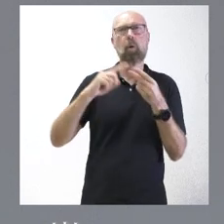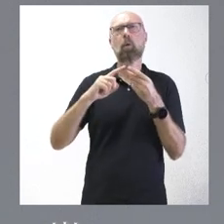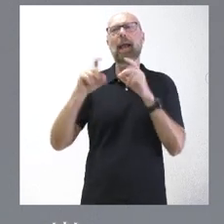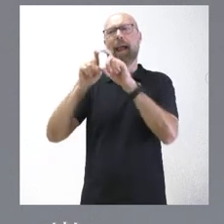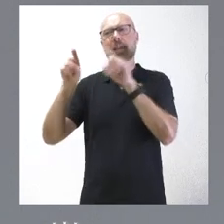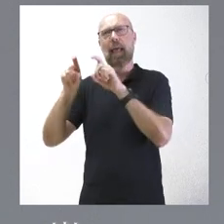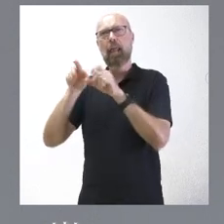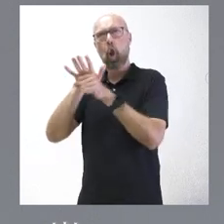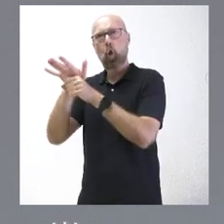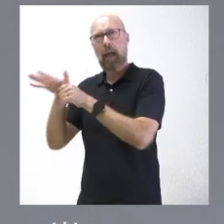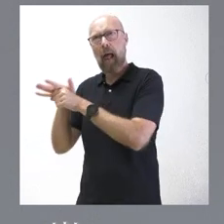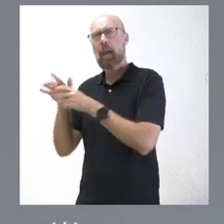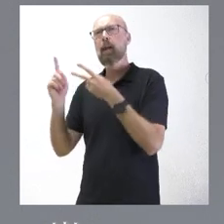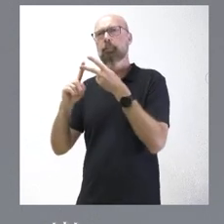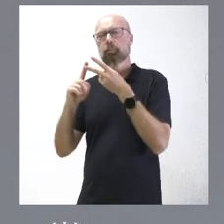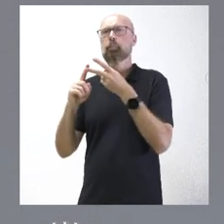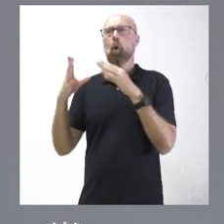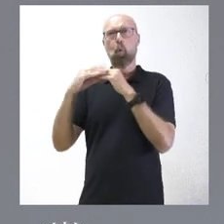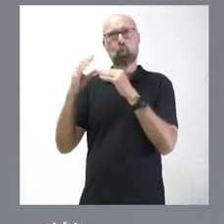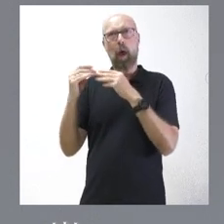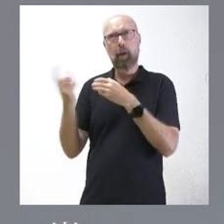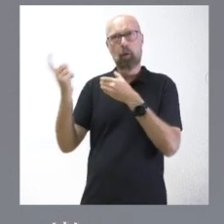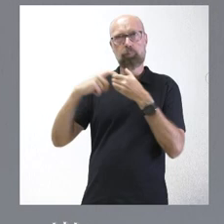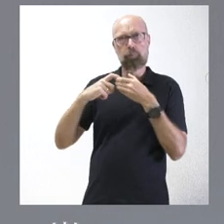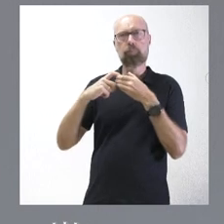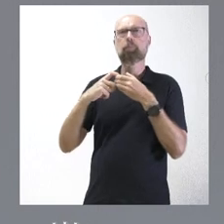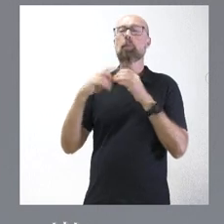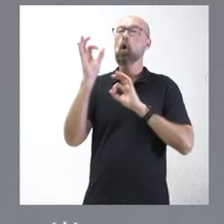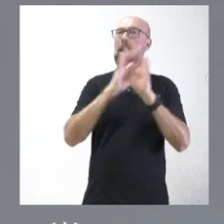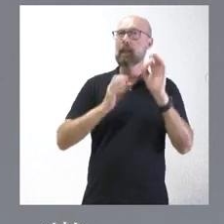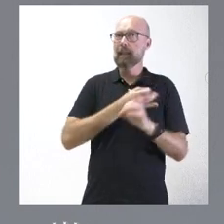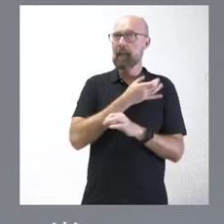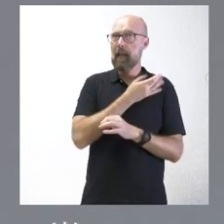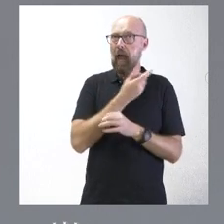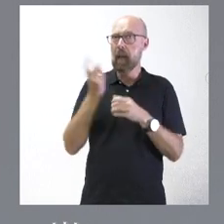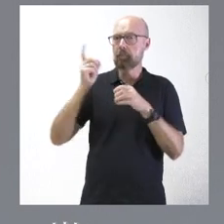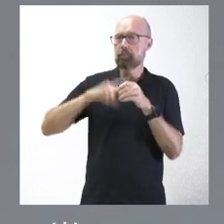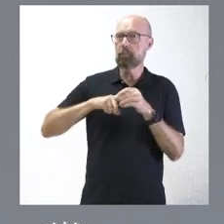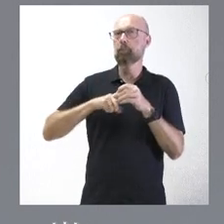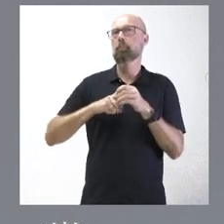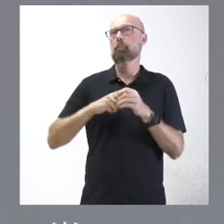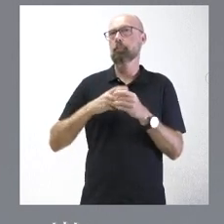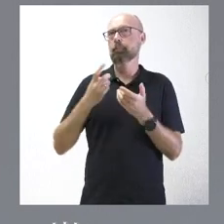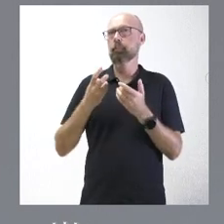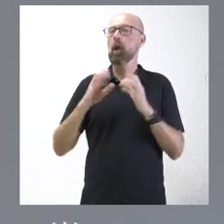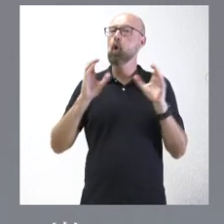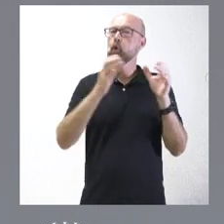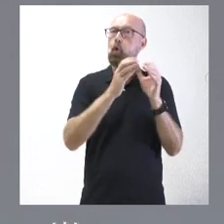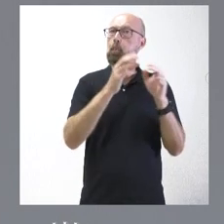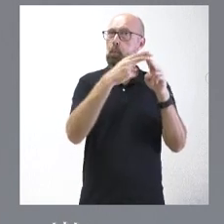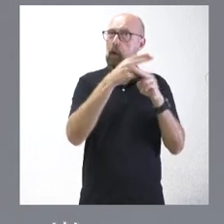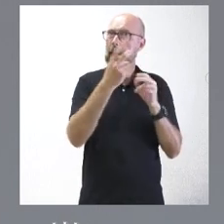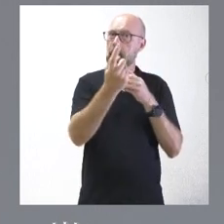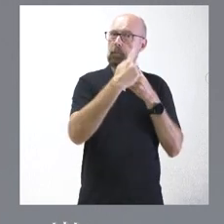locales los usuarios organizaciones sindicales y Patronales los grupos parlamentarios y las